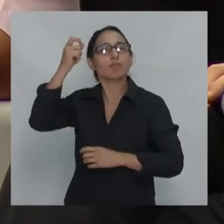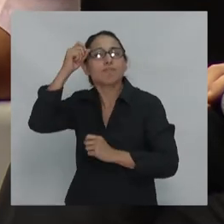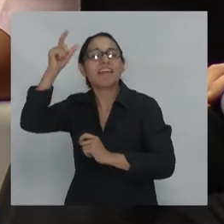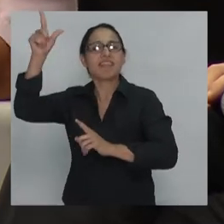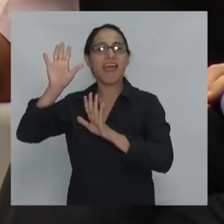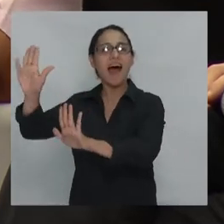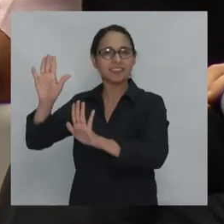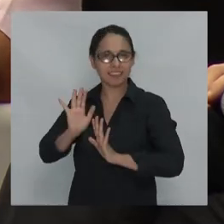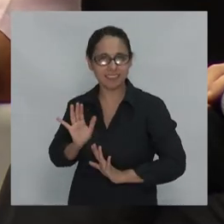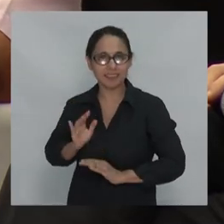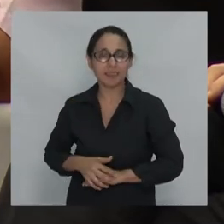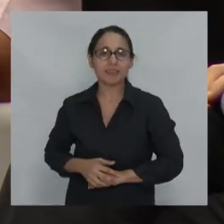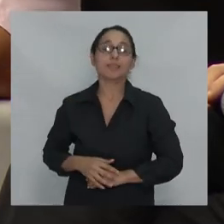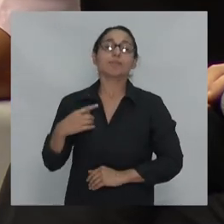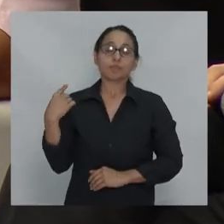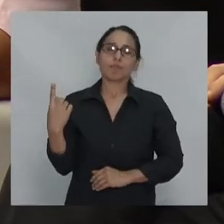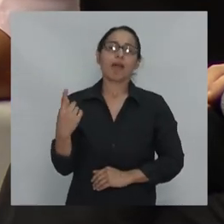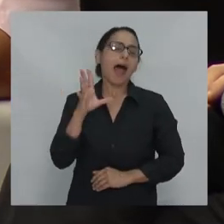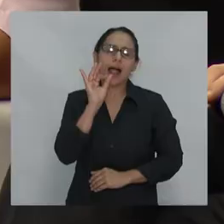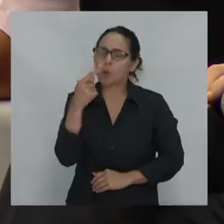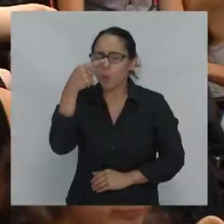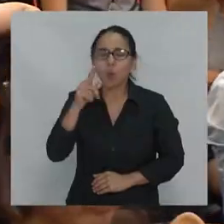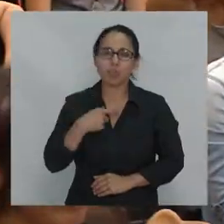perder. Y una apreciación final,